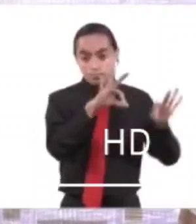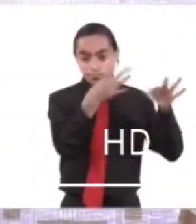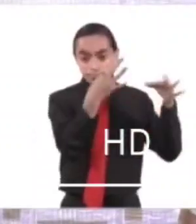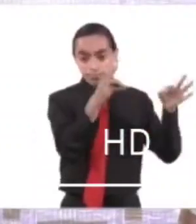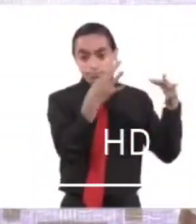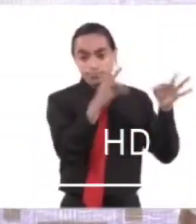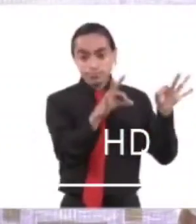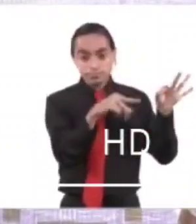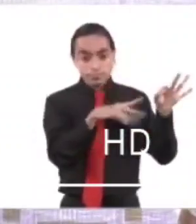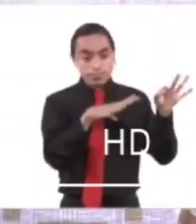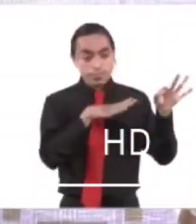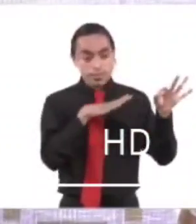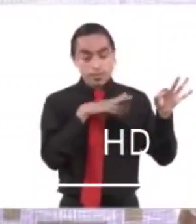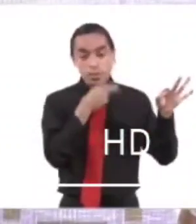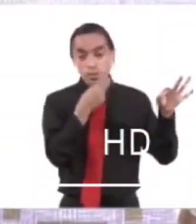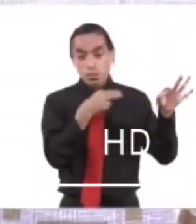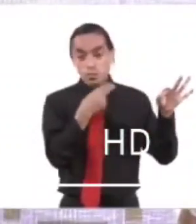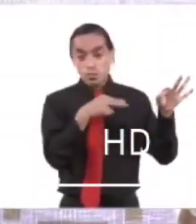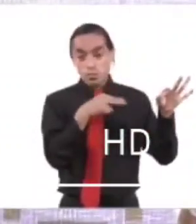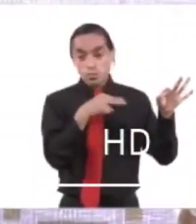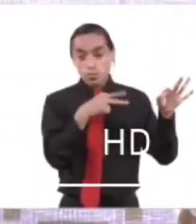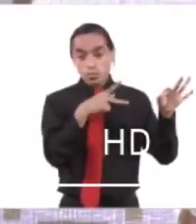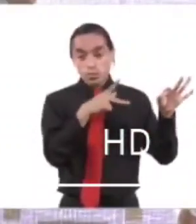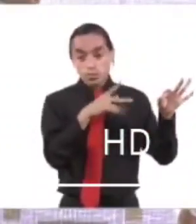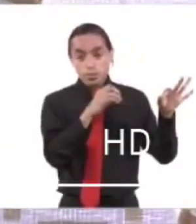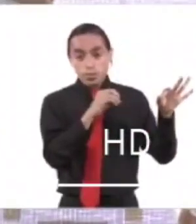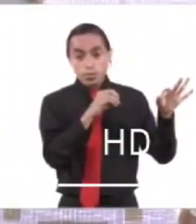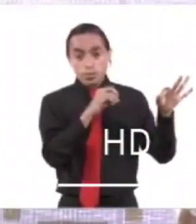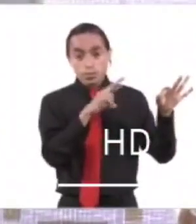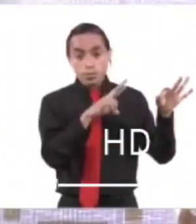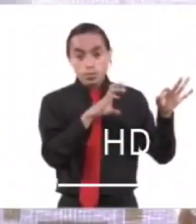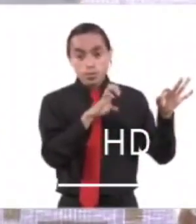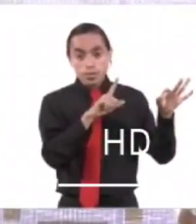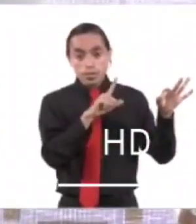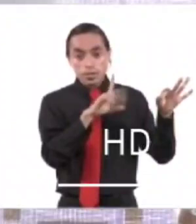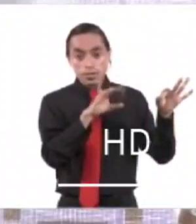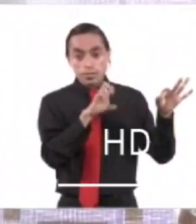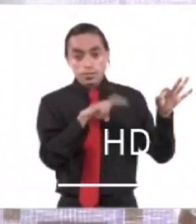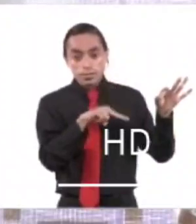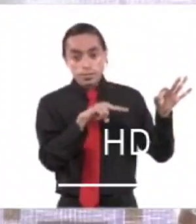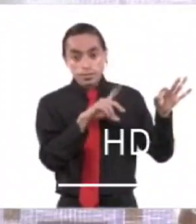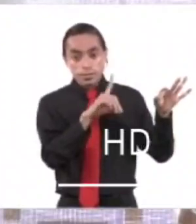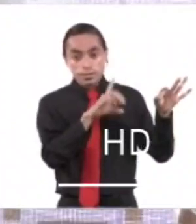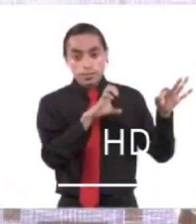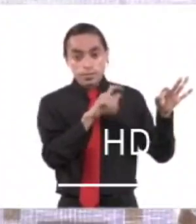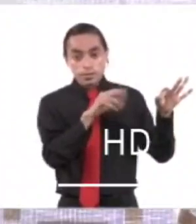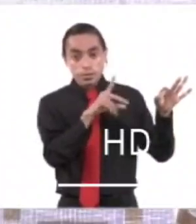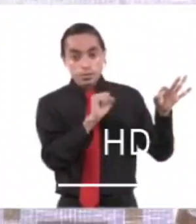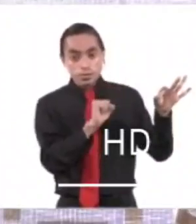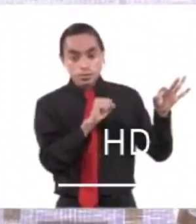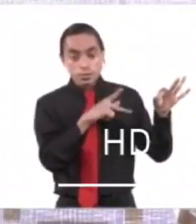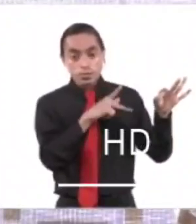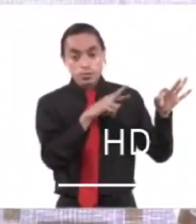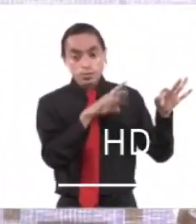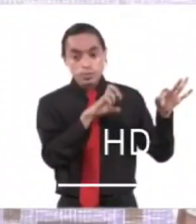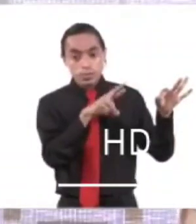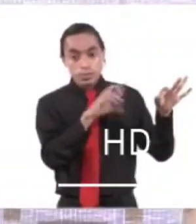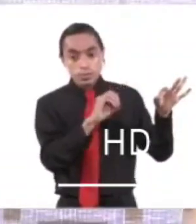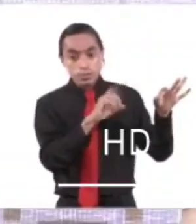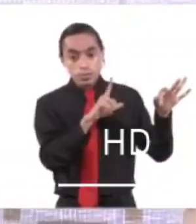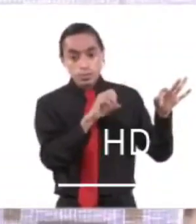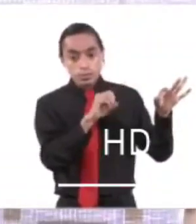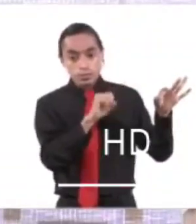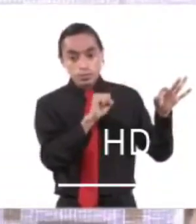documento y se titula Por el bien de todos, primero los pobres. Eso fue